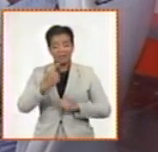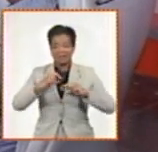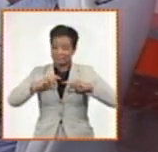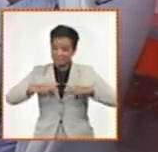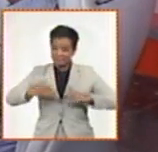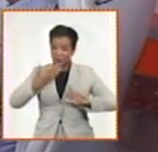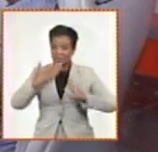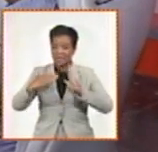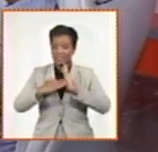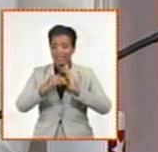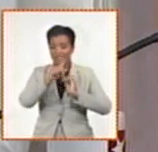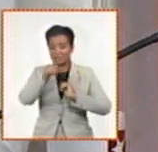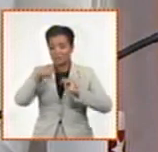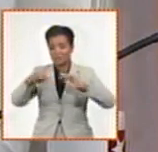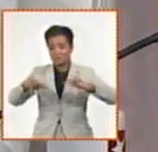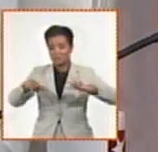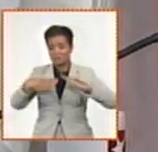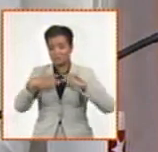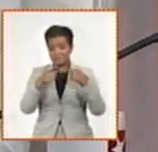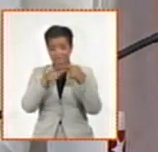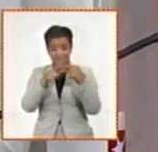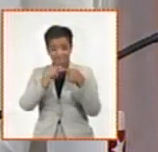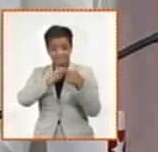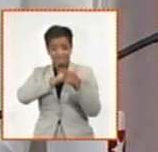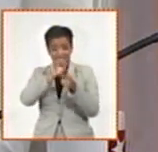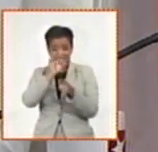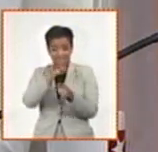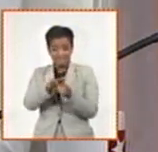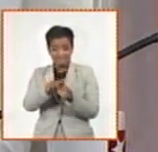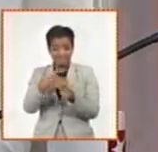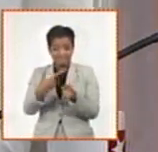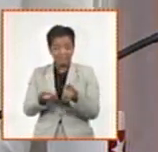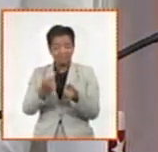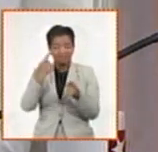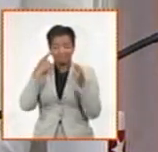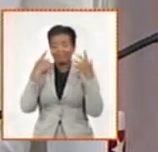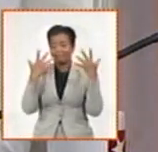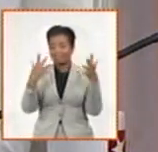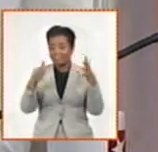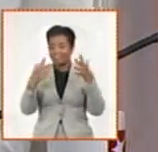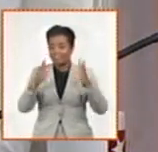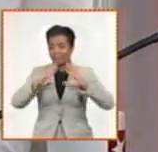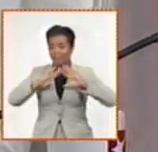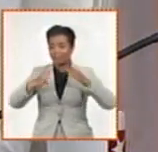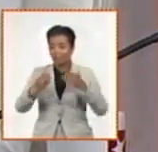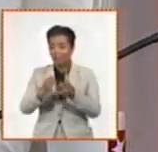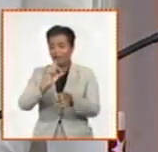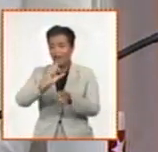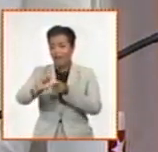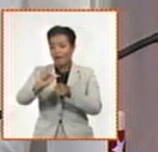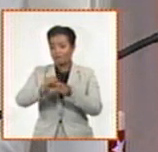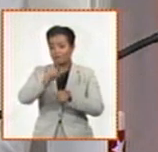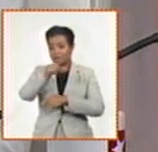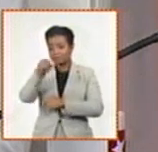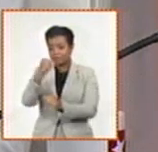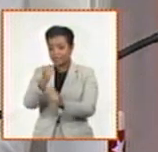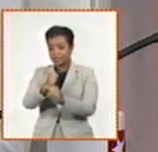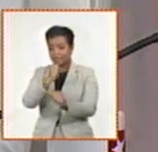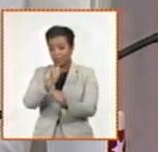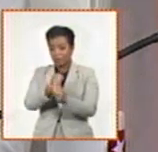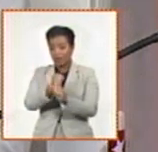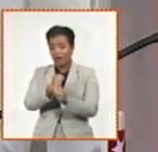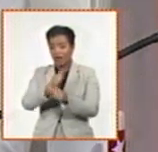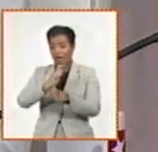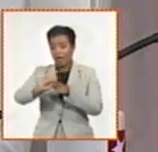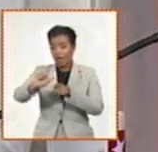los televidentes y quisiera primero iniciar con un reconocimiento a todos nuestros campesinos y campesinas